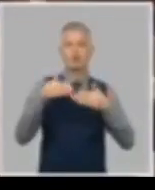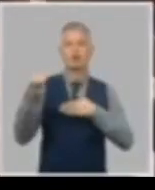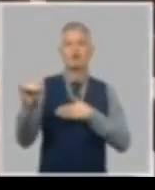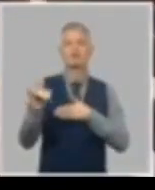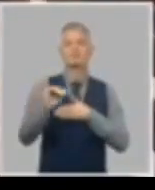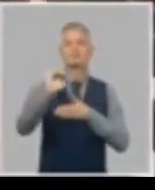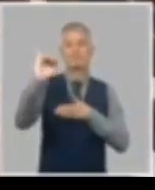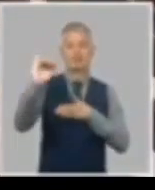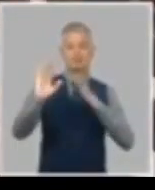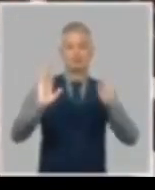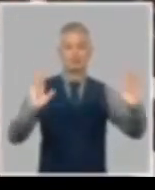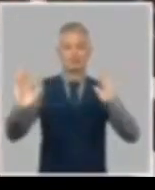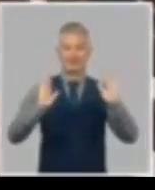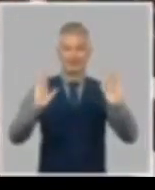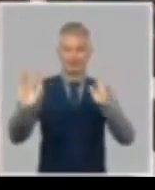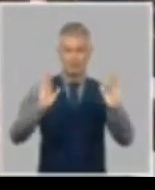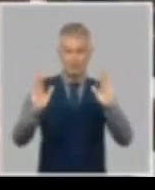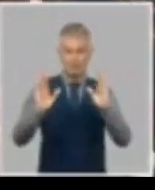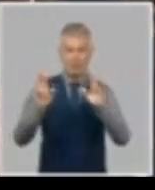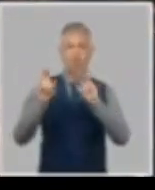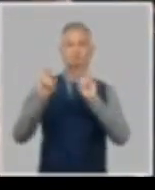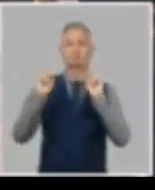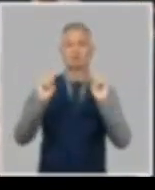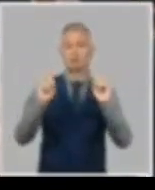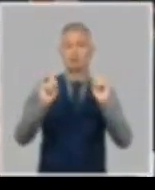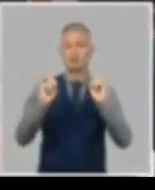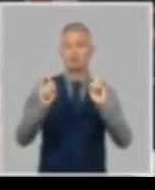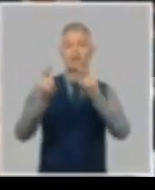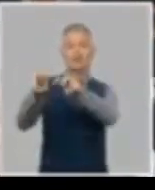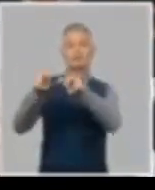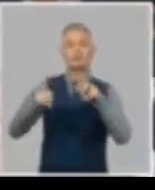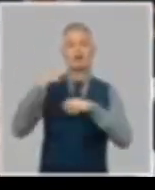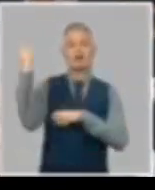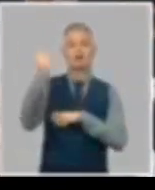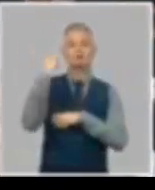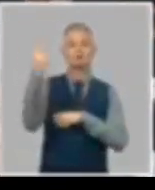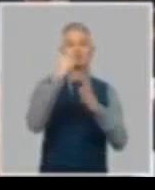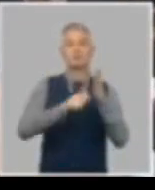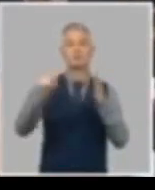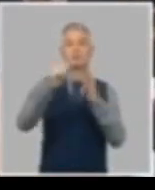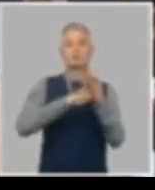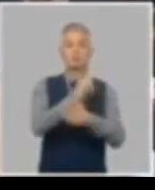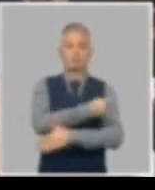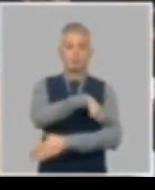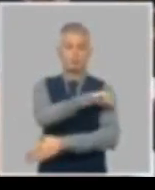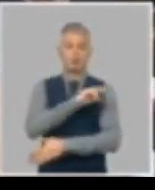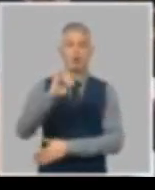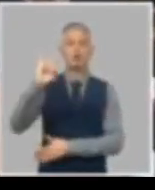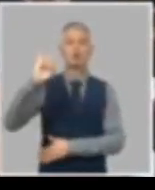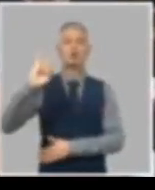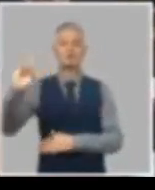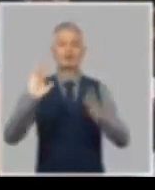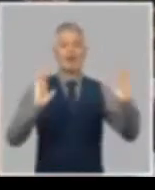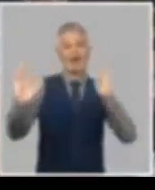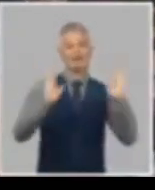el binario de tensiones de la campeona nacional de cultivar en su novena legislatura